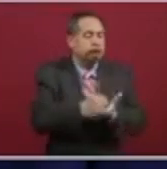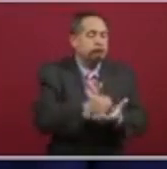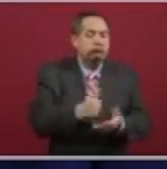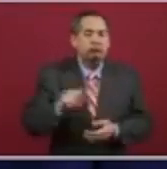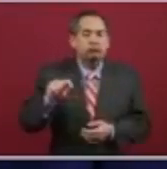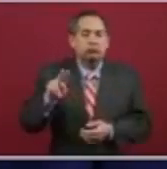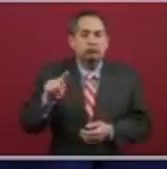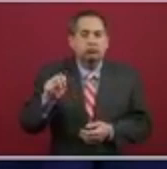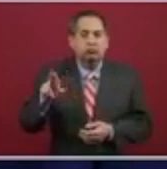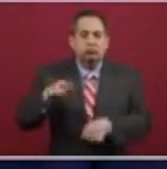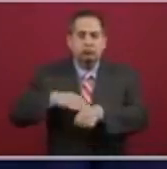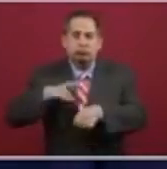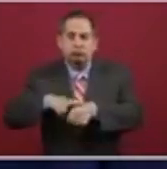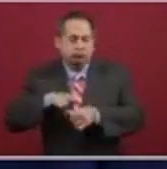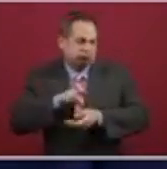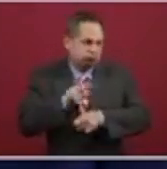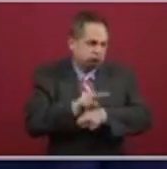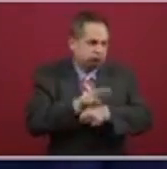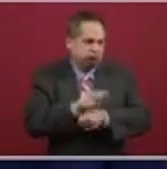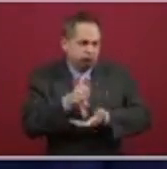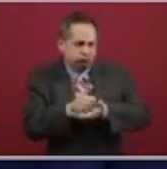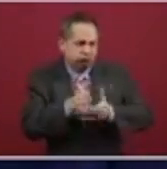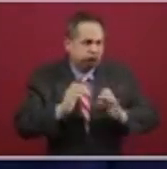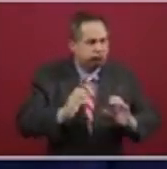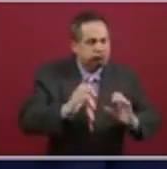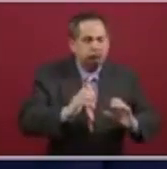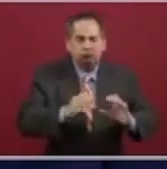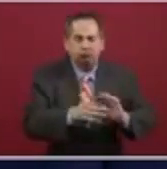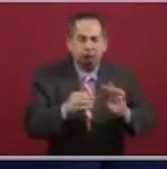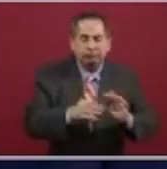que no